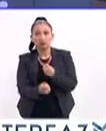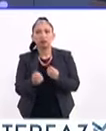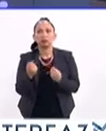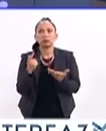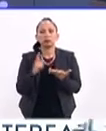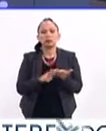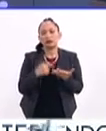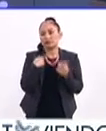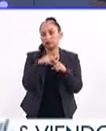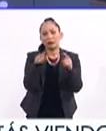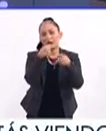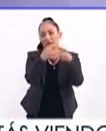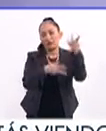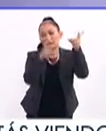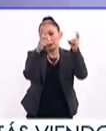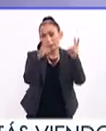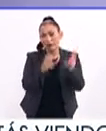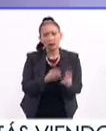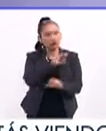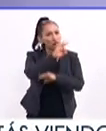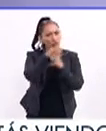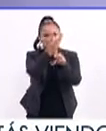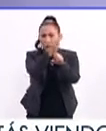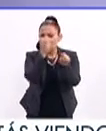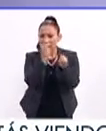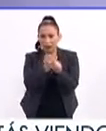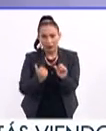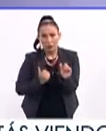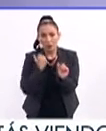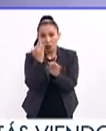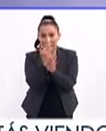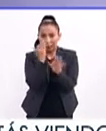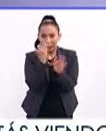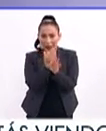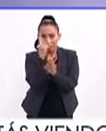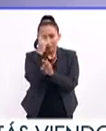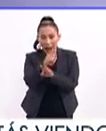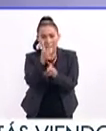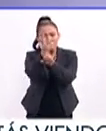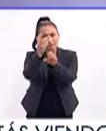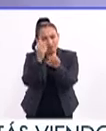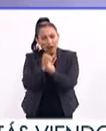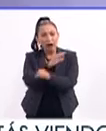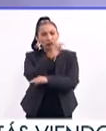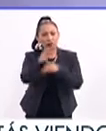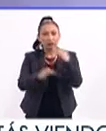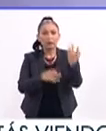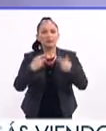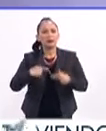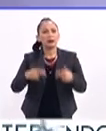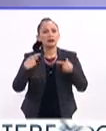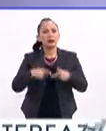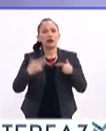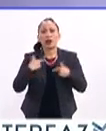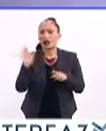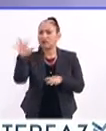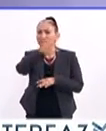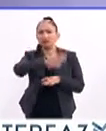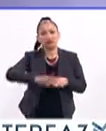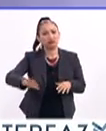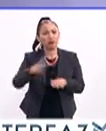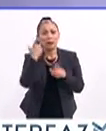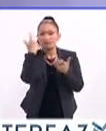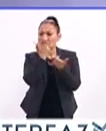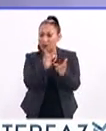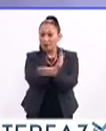y muchas cosas más. Están todos invitados. Aprovecho este espacio para invitar a la ciudadanía